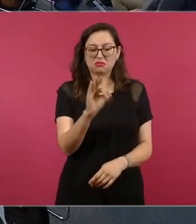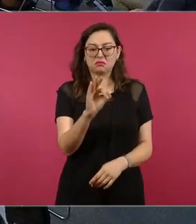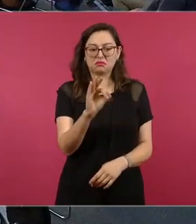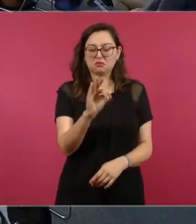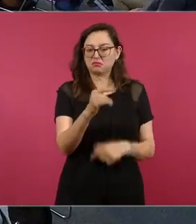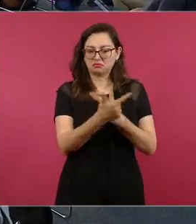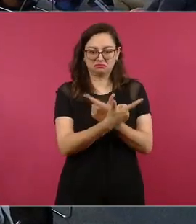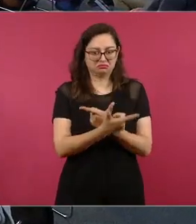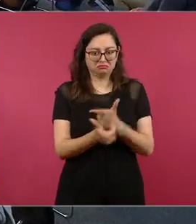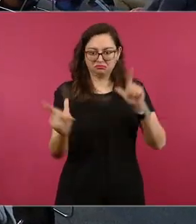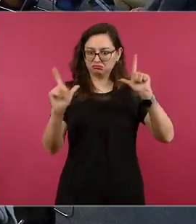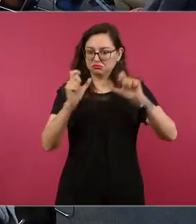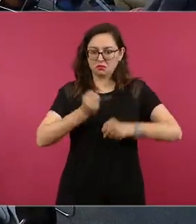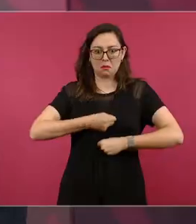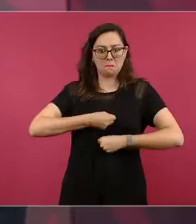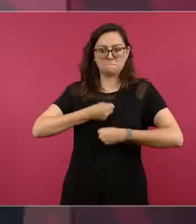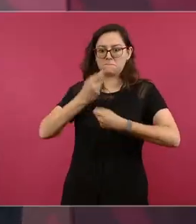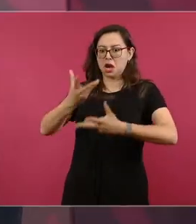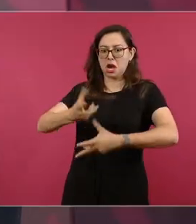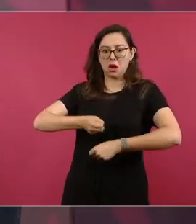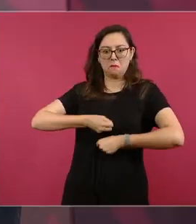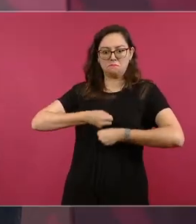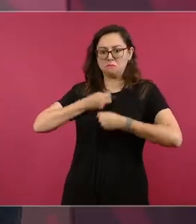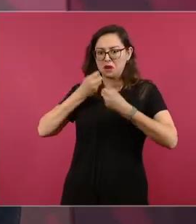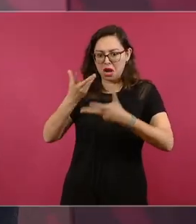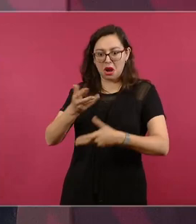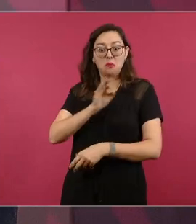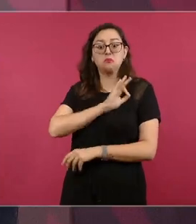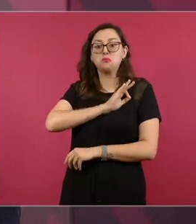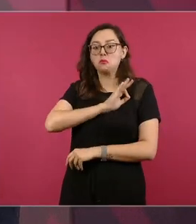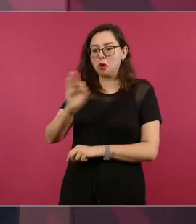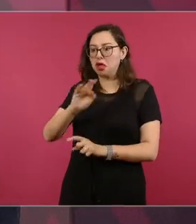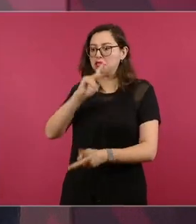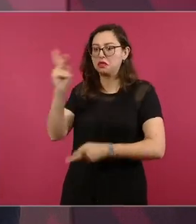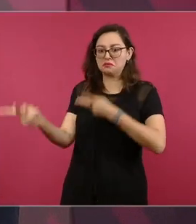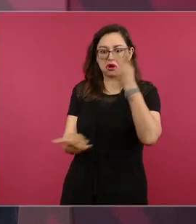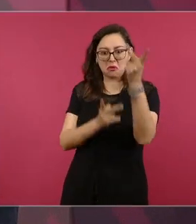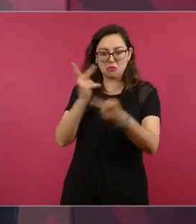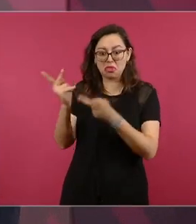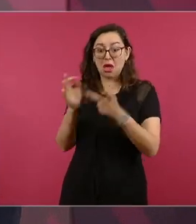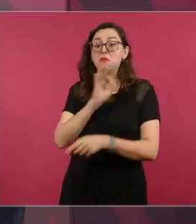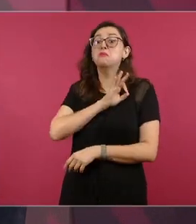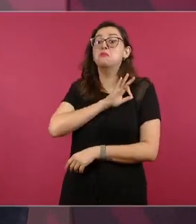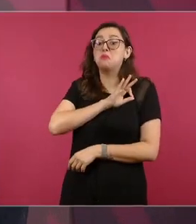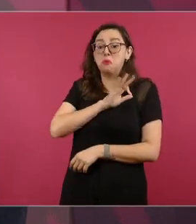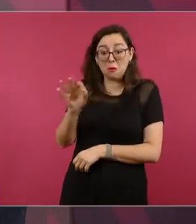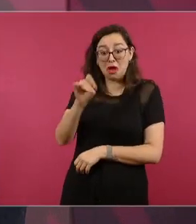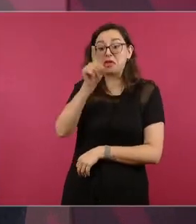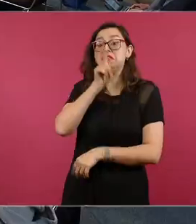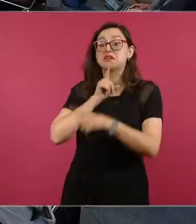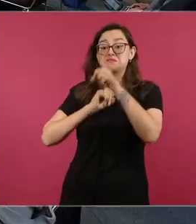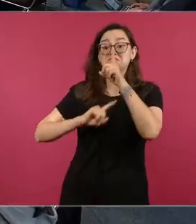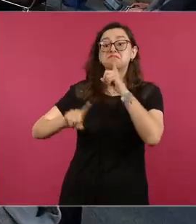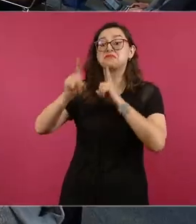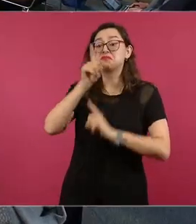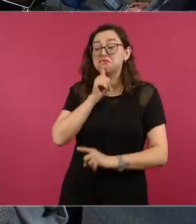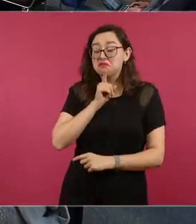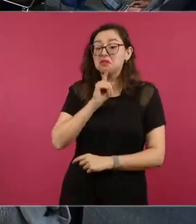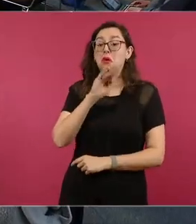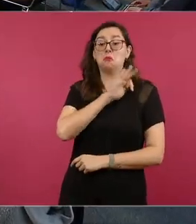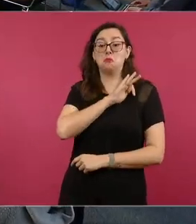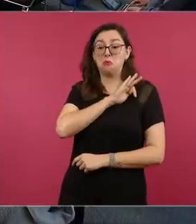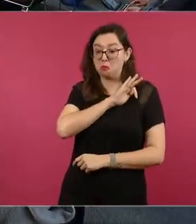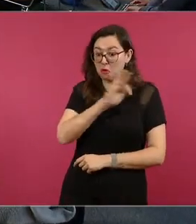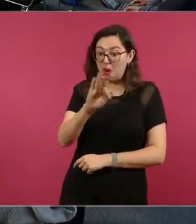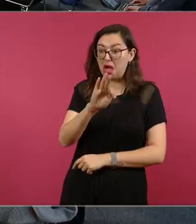cuestionan y calumnian e insultan nosotros sin calumniar sin